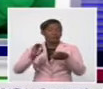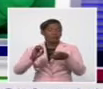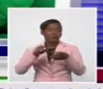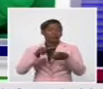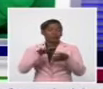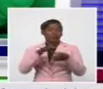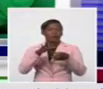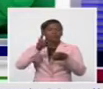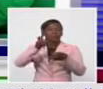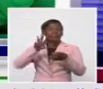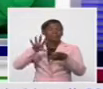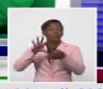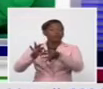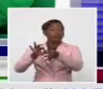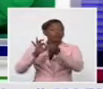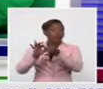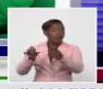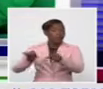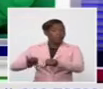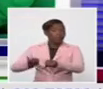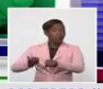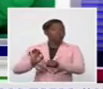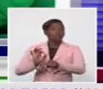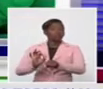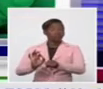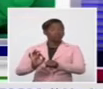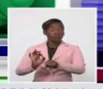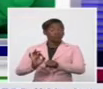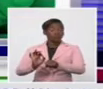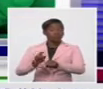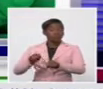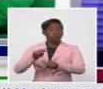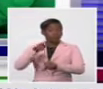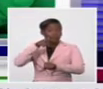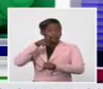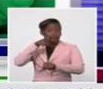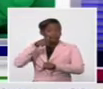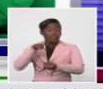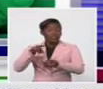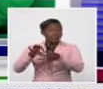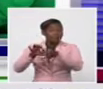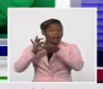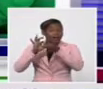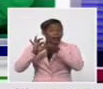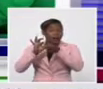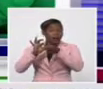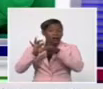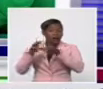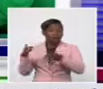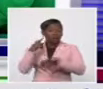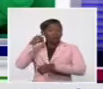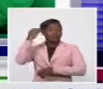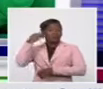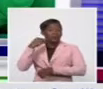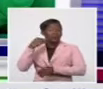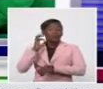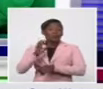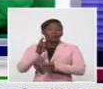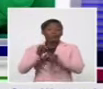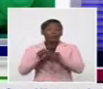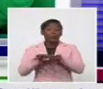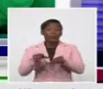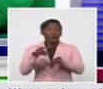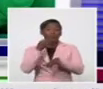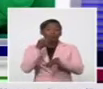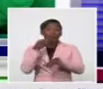son críticos y 35 graves. Críticos que además sabemos que la evolución es